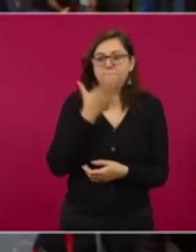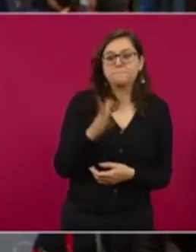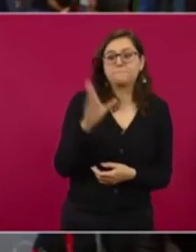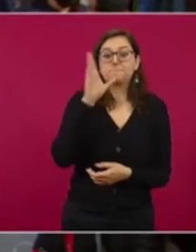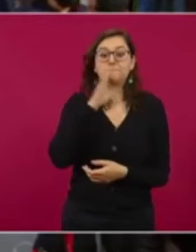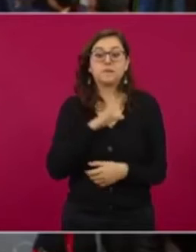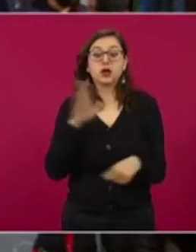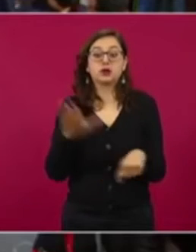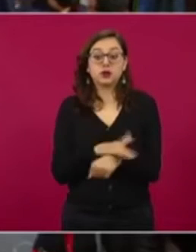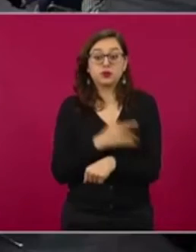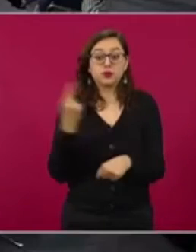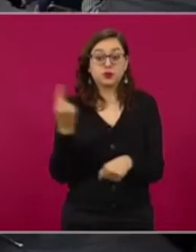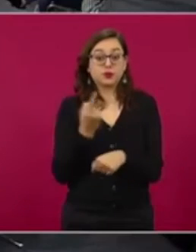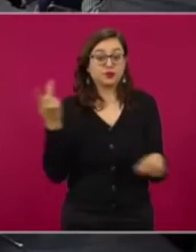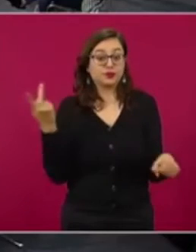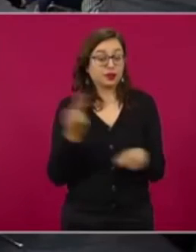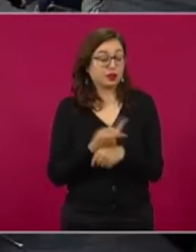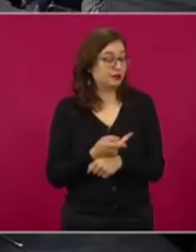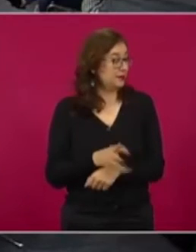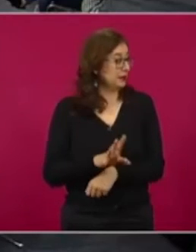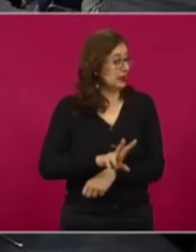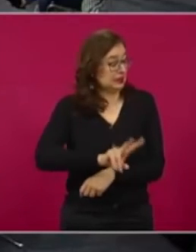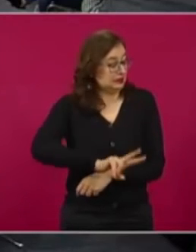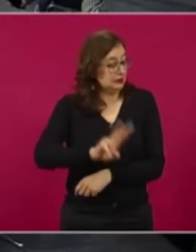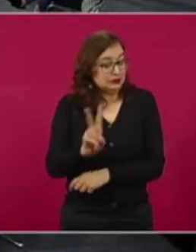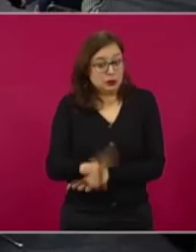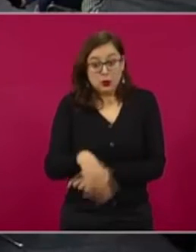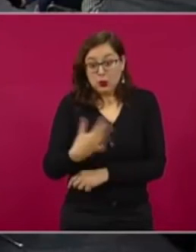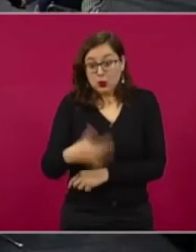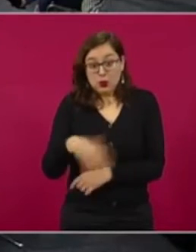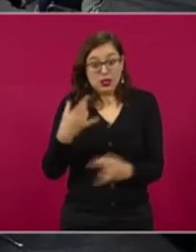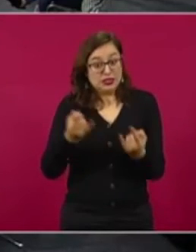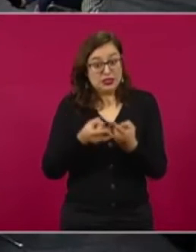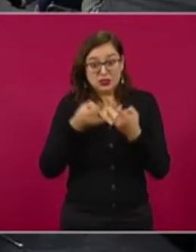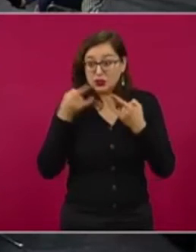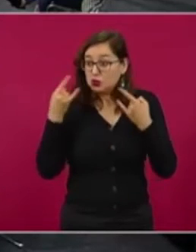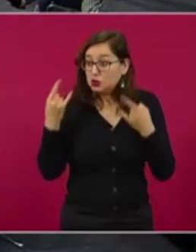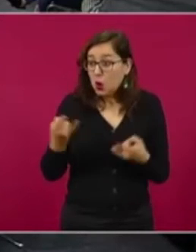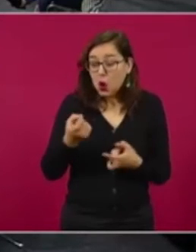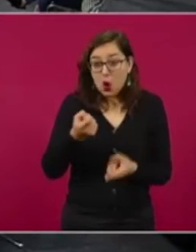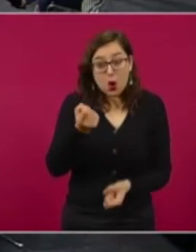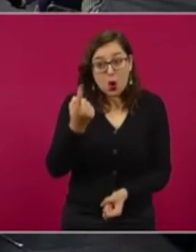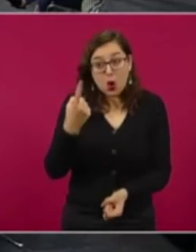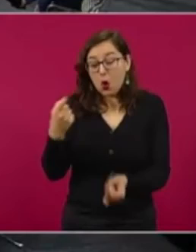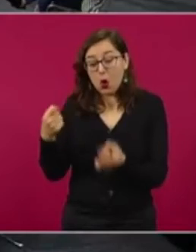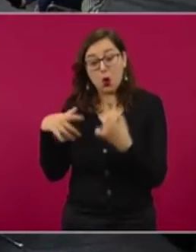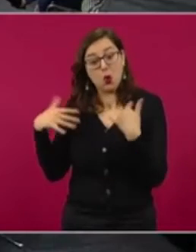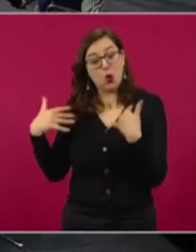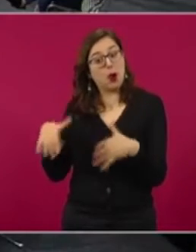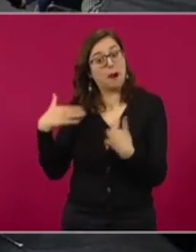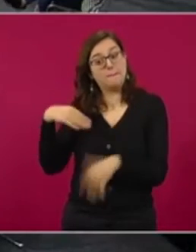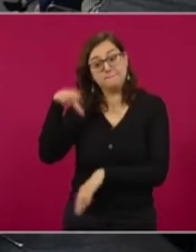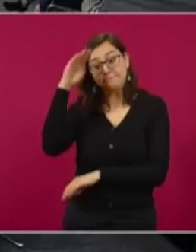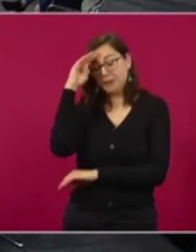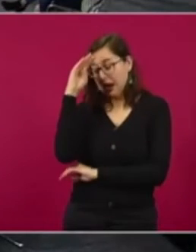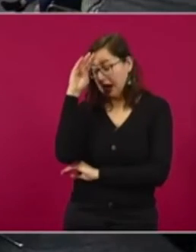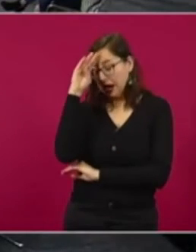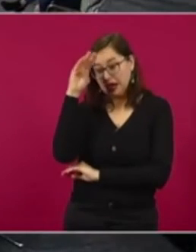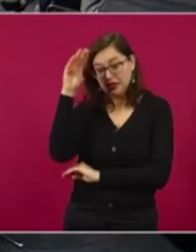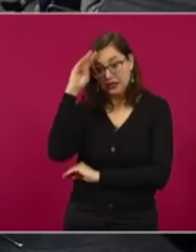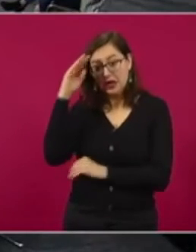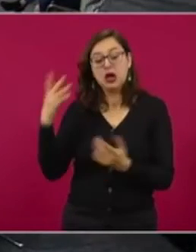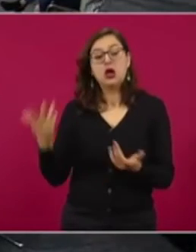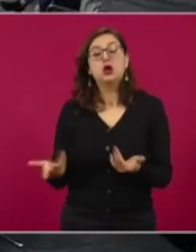hay unos casos, señor presidente, que por cierto quería yo solicitarle, hay un caso ahí, creo